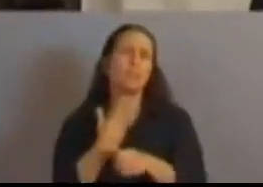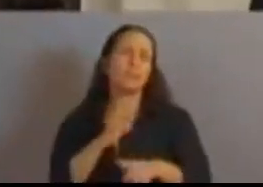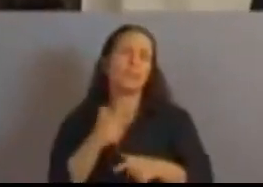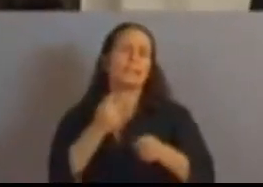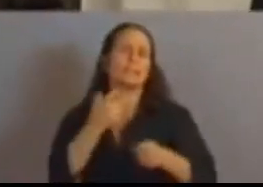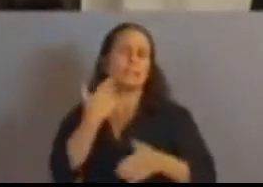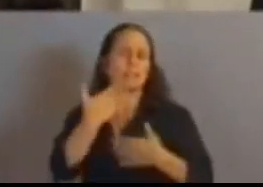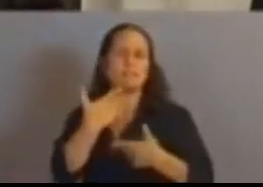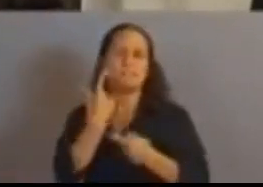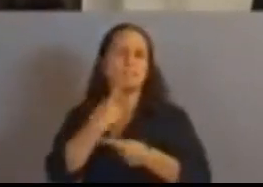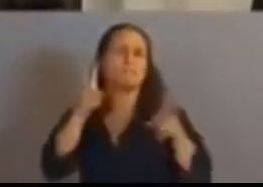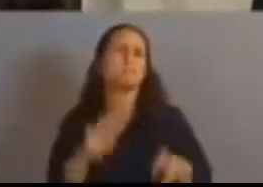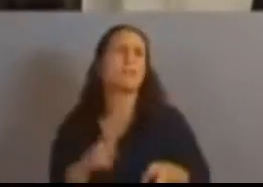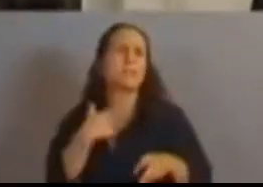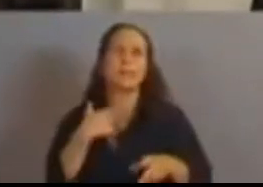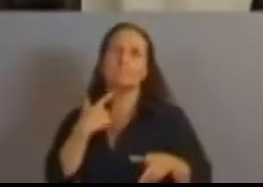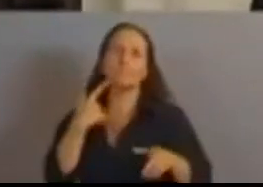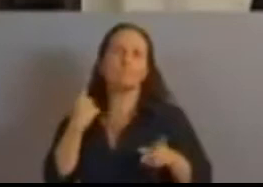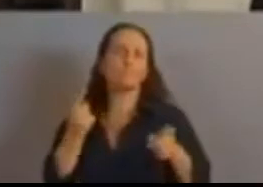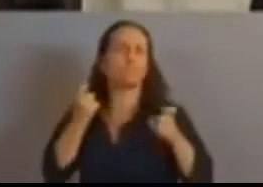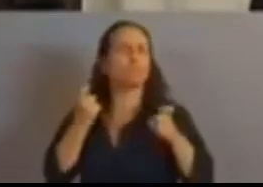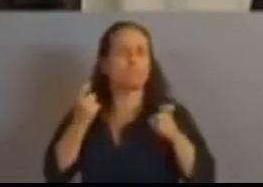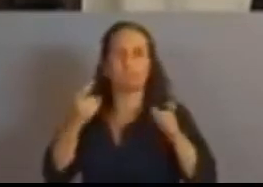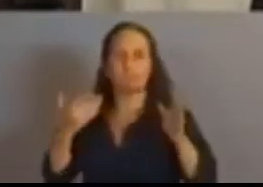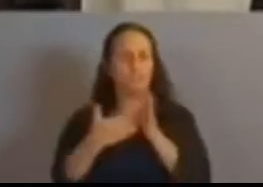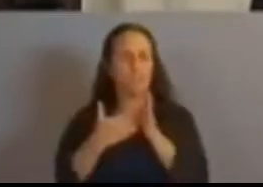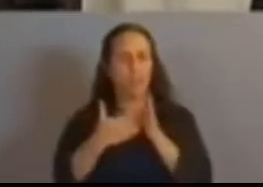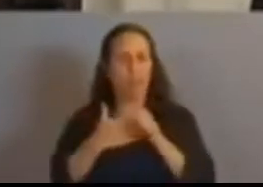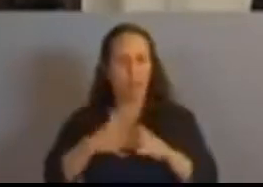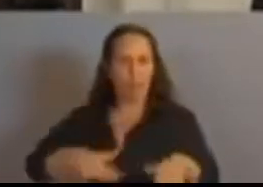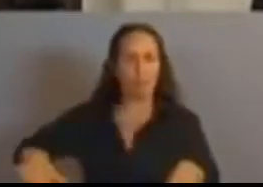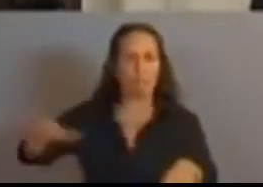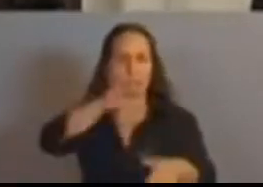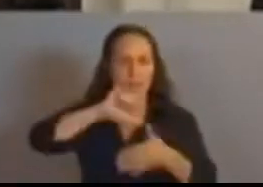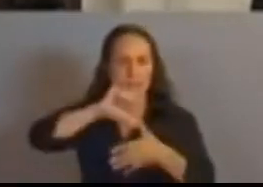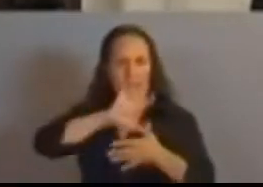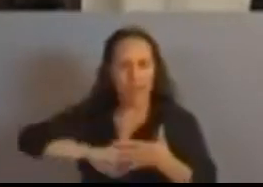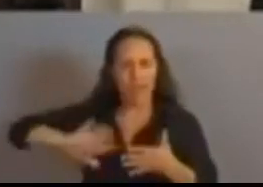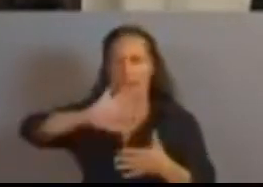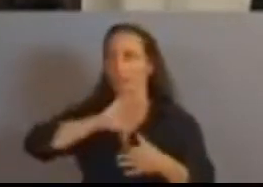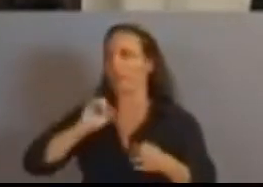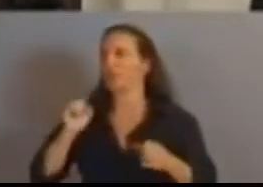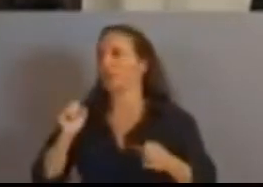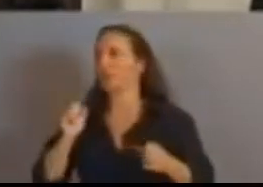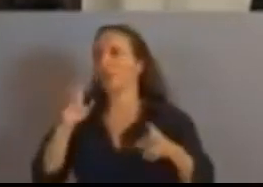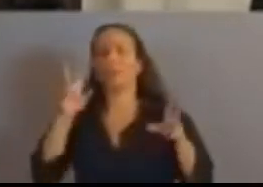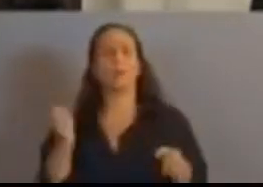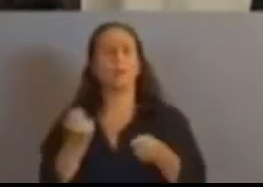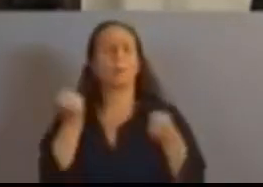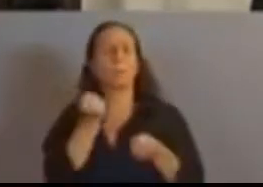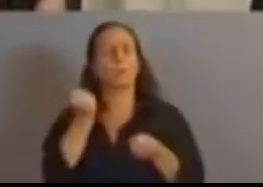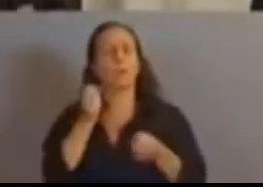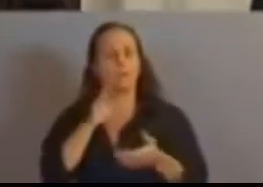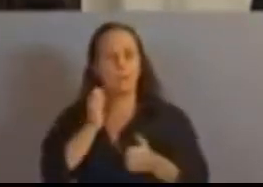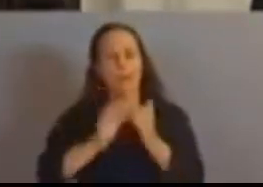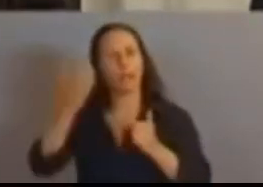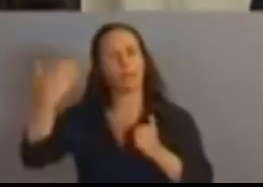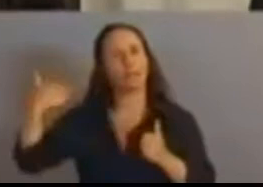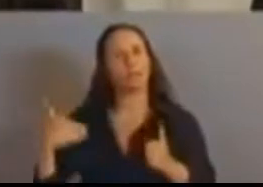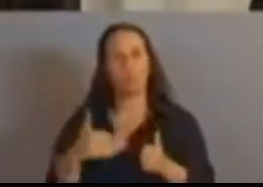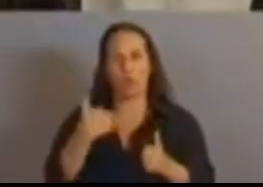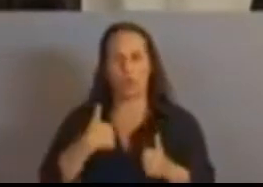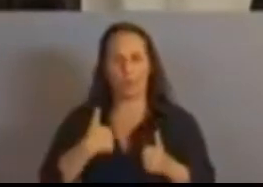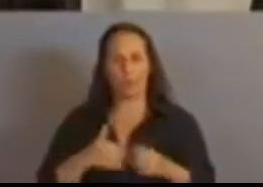es vital para la región, para nuestra historia y para lo que han sido